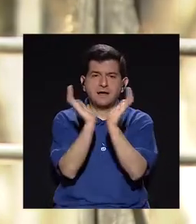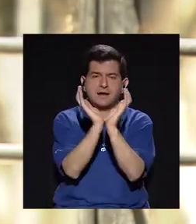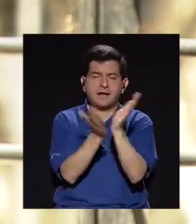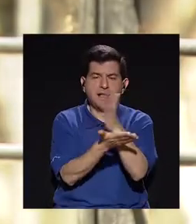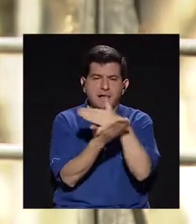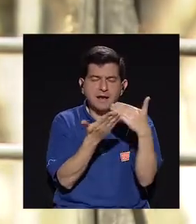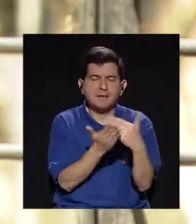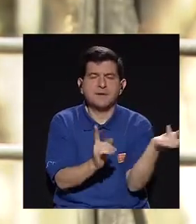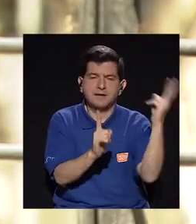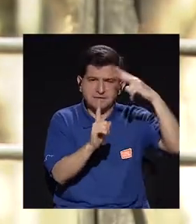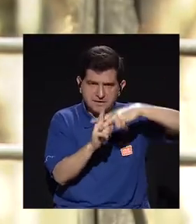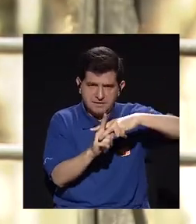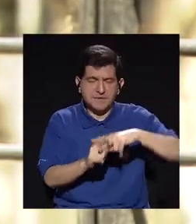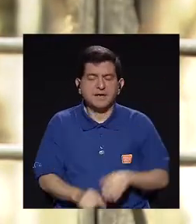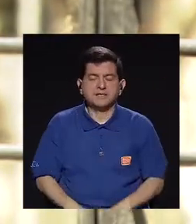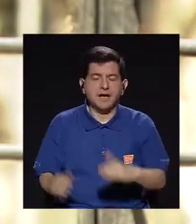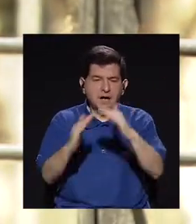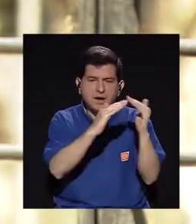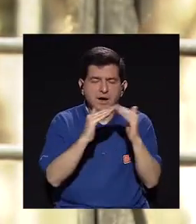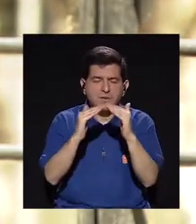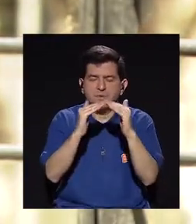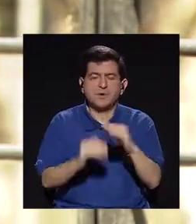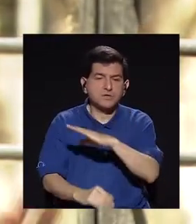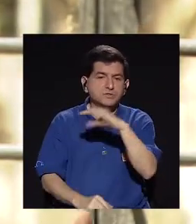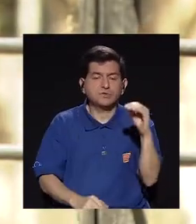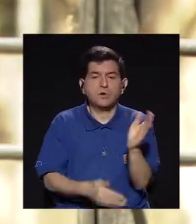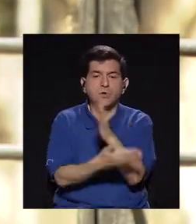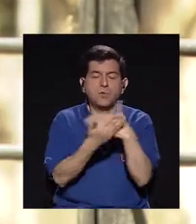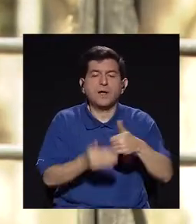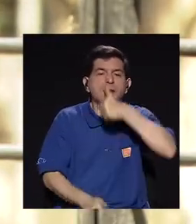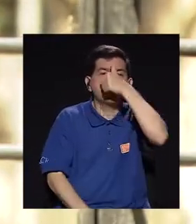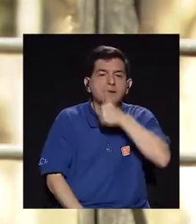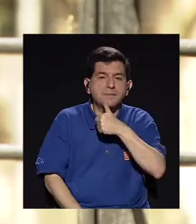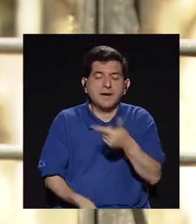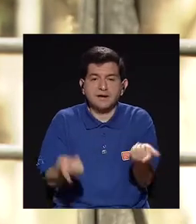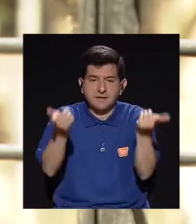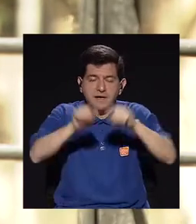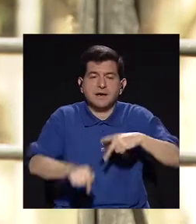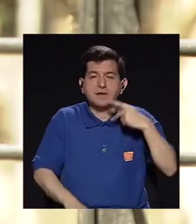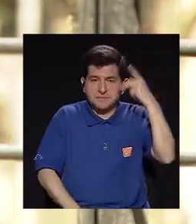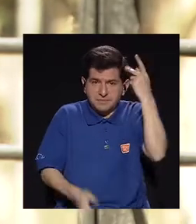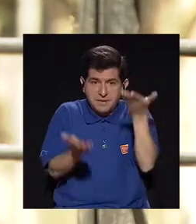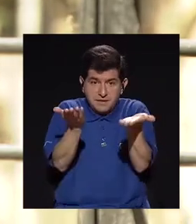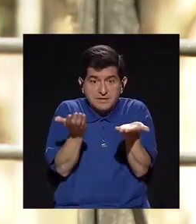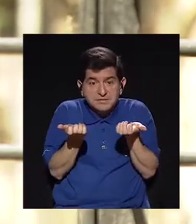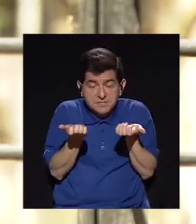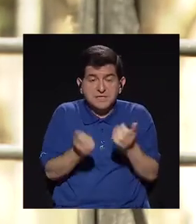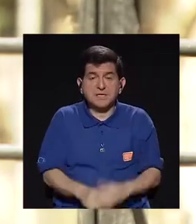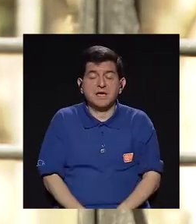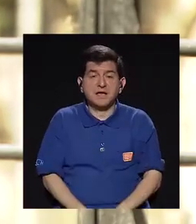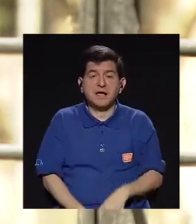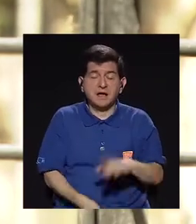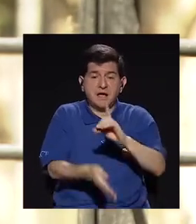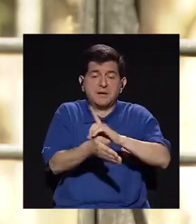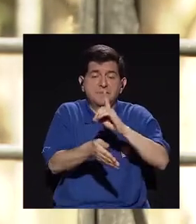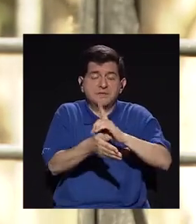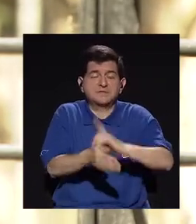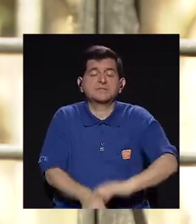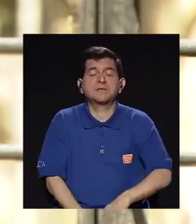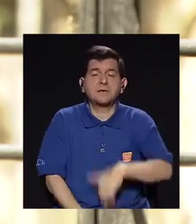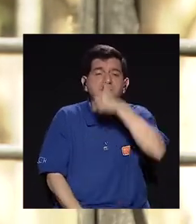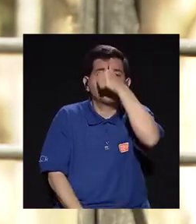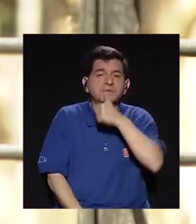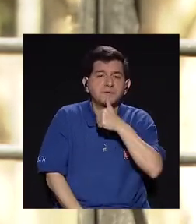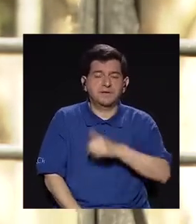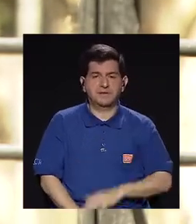operativa pública es la que se encarga de vacunar a esta población, o bien en la parte privada en el caso de que los padres quisieran ir a lo privado y no a lo